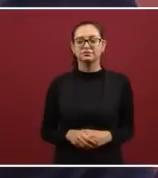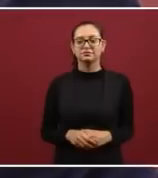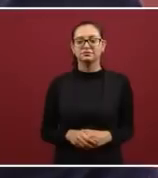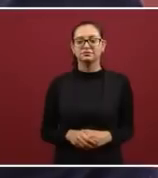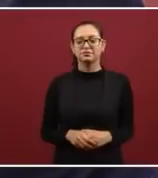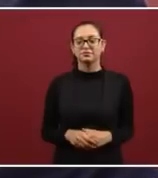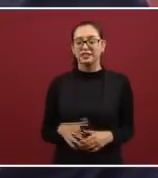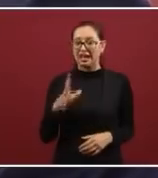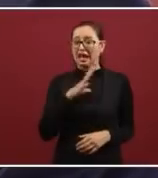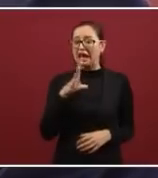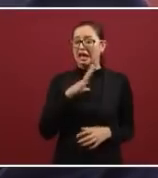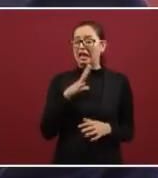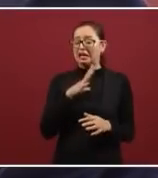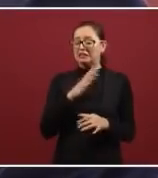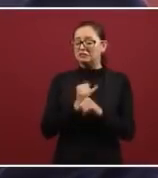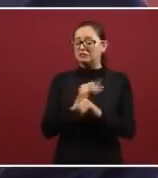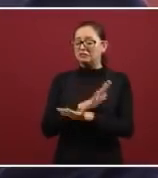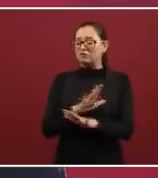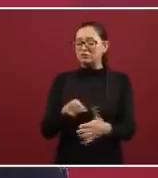avergüenza.